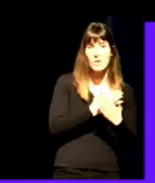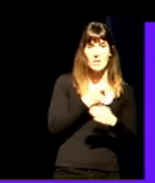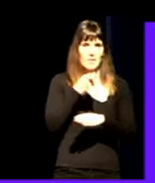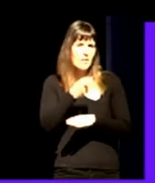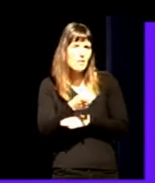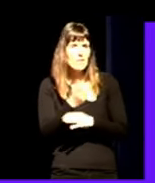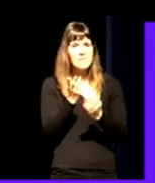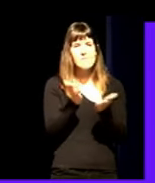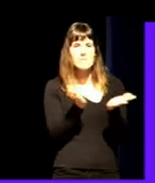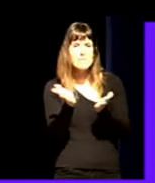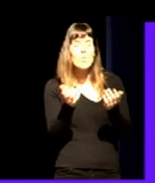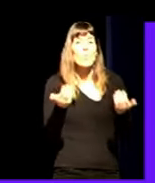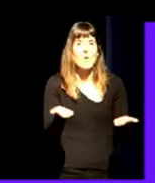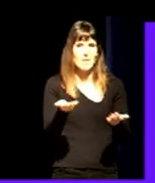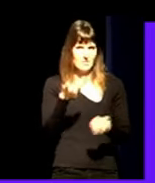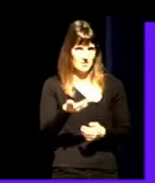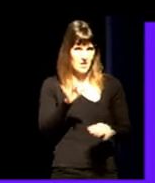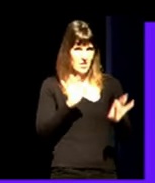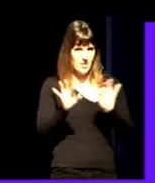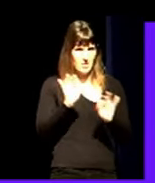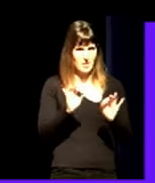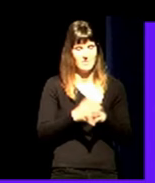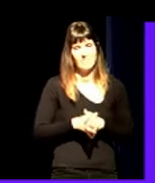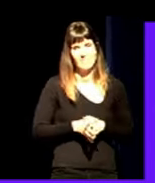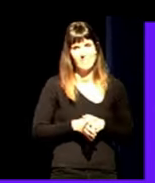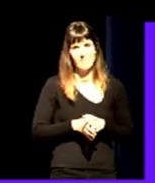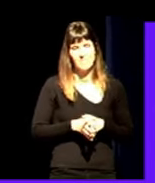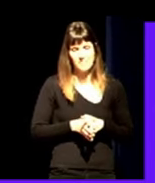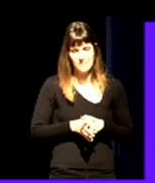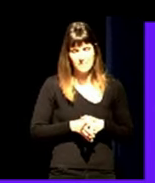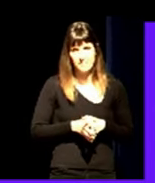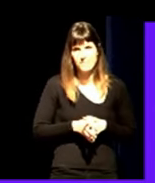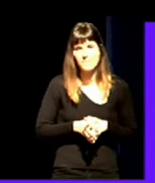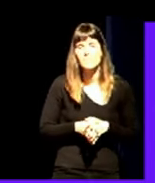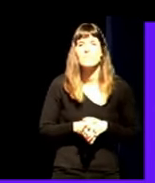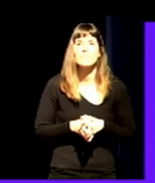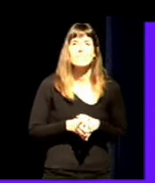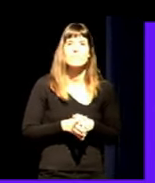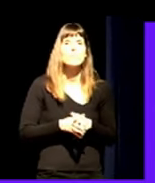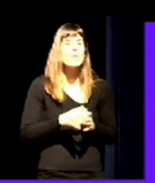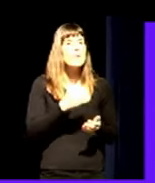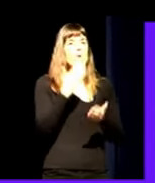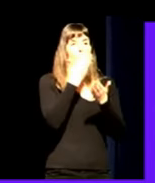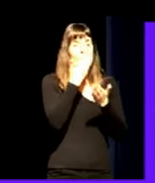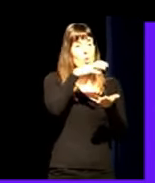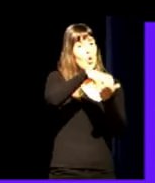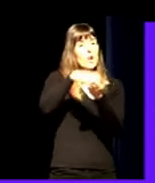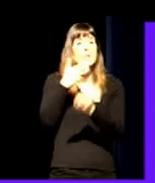hacer institucional? ¿A qué me refiero con esto? El que quiera que se apunte o,